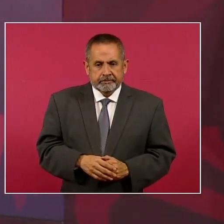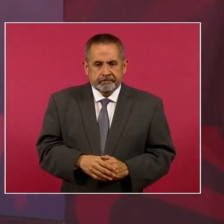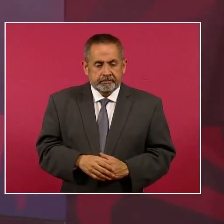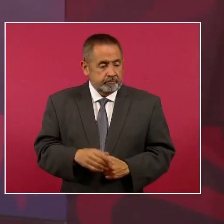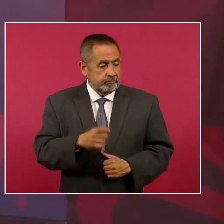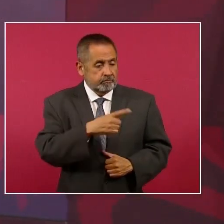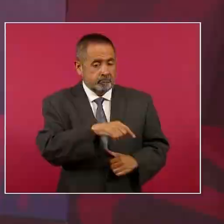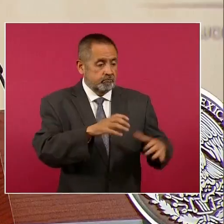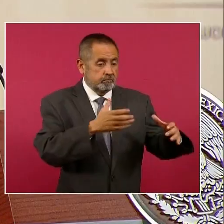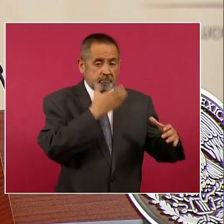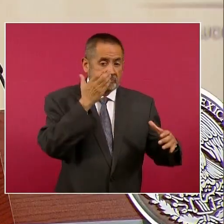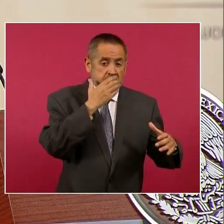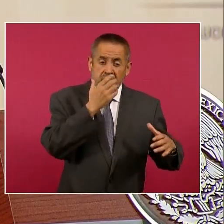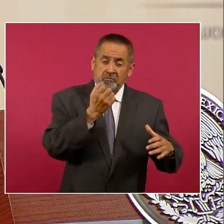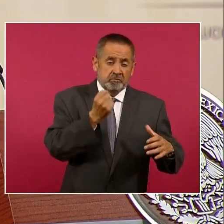los conservadores son